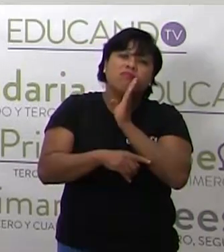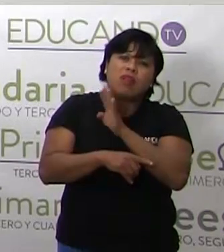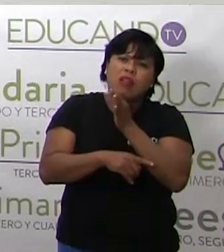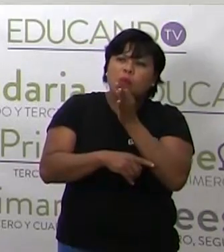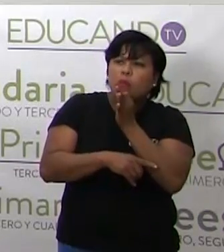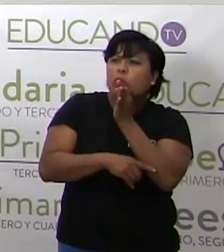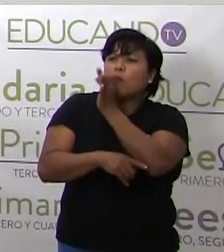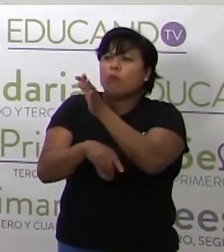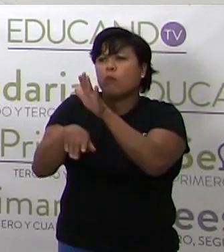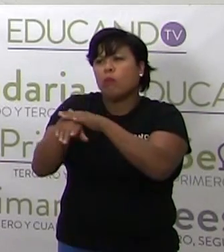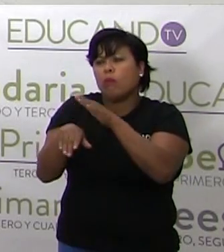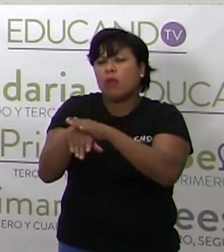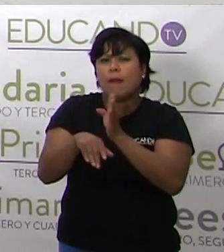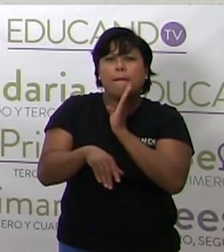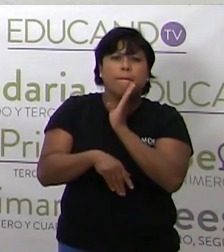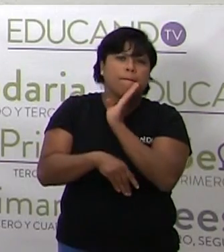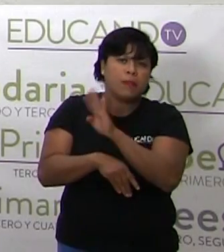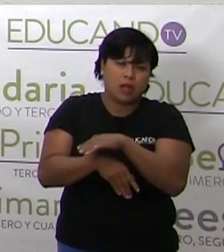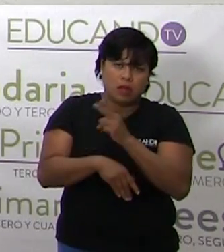noticia.